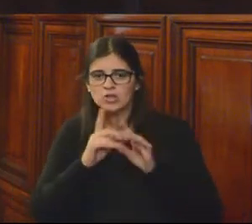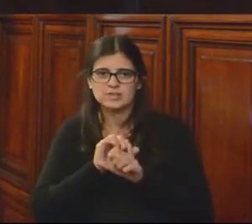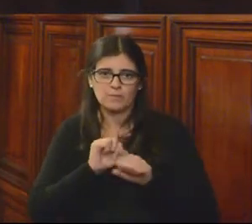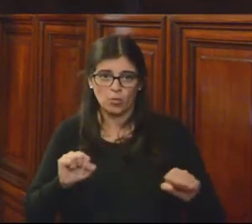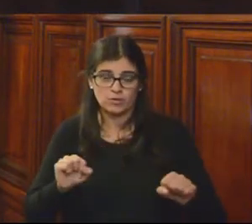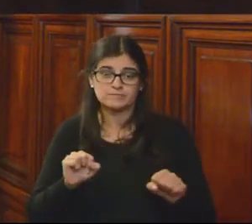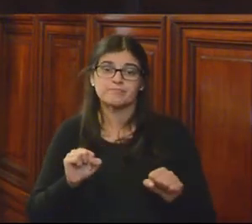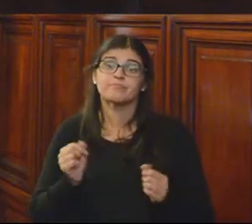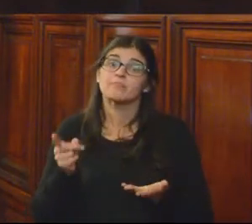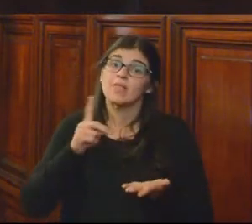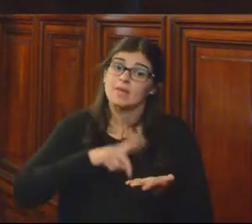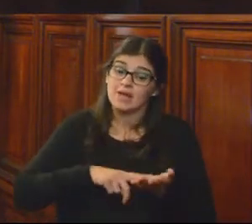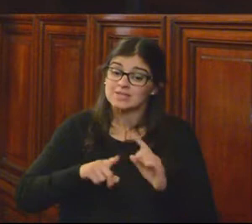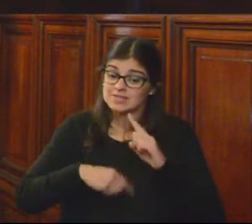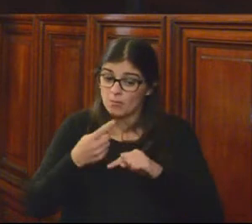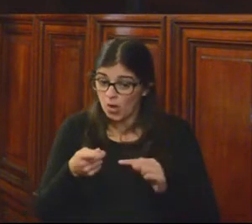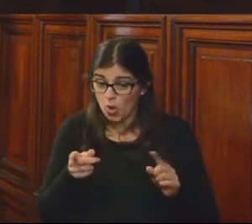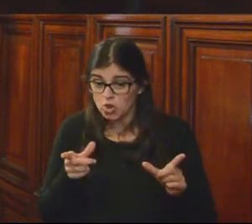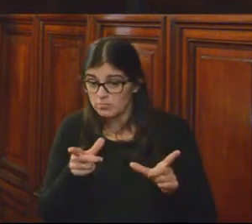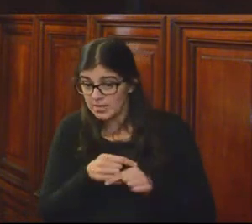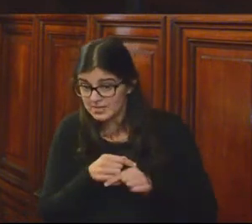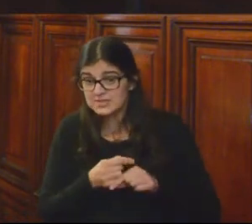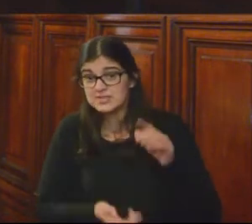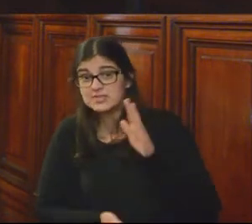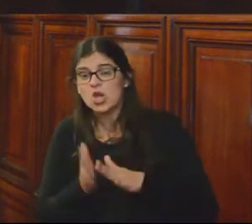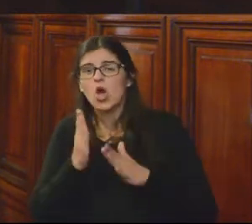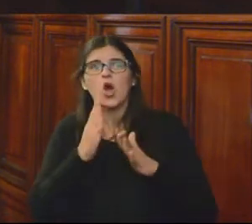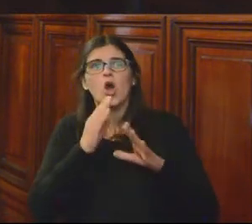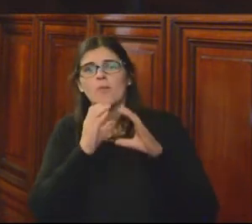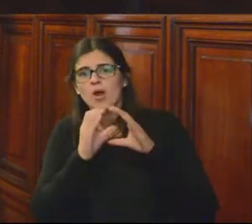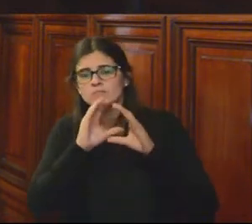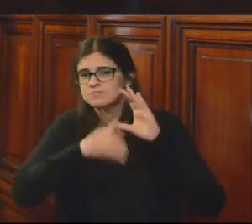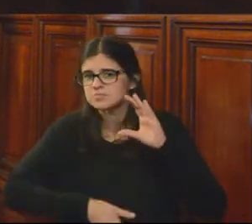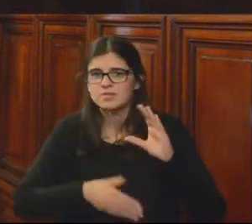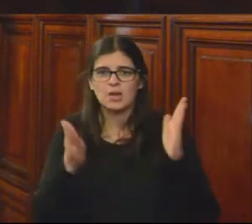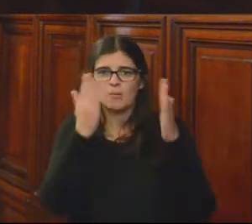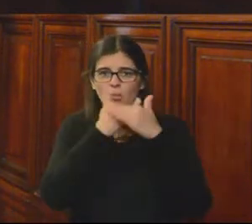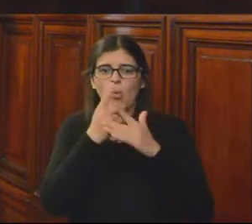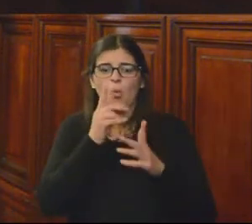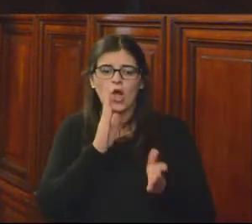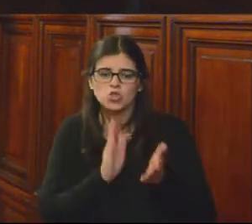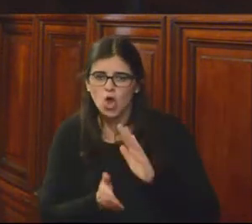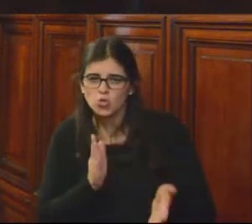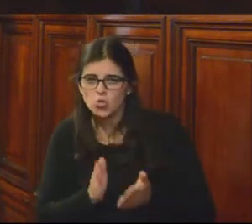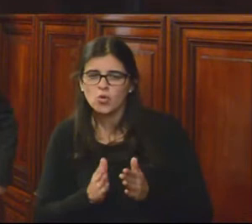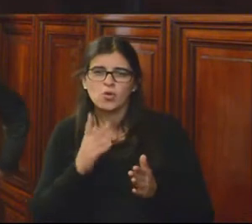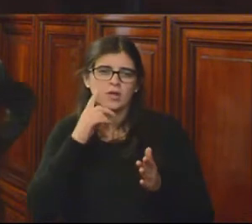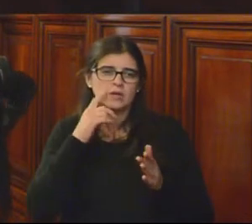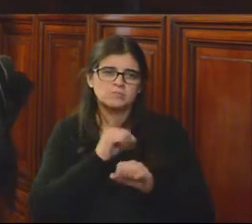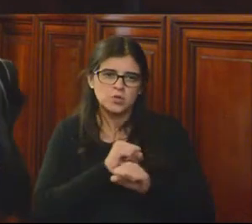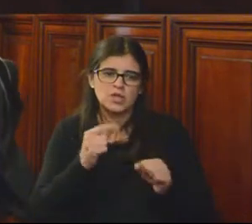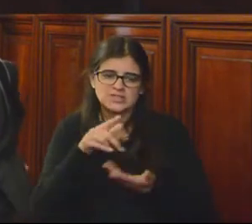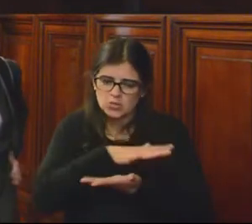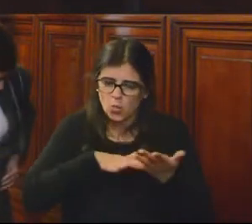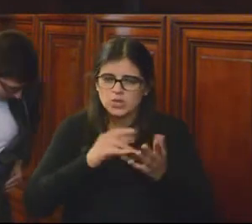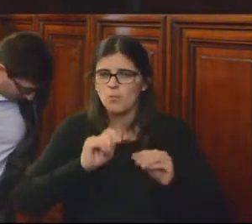Y además, luego de la salida, absolutamente incomunicado, pudimos documentar una tortura, pudimos documentar situaciones